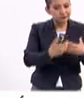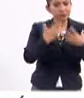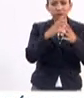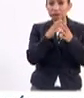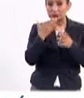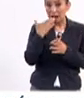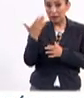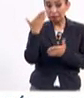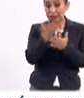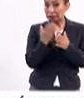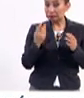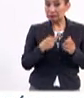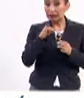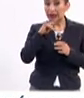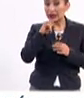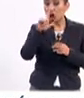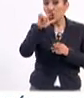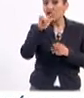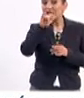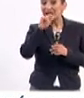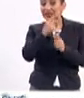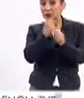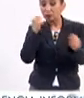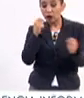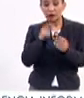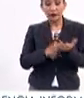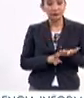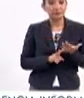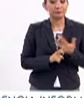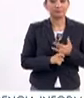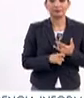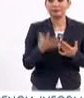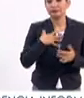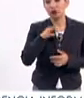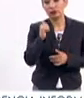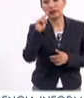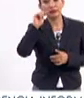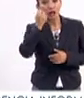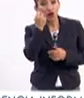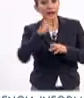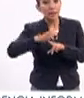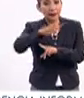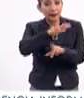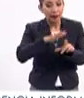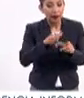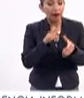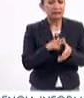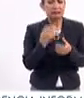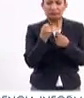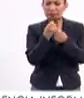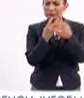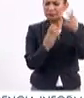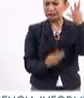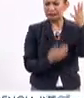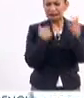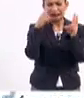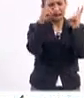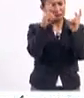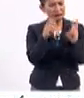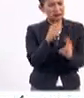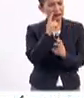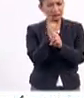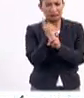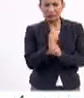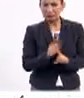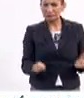Una muy solicitada es ingeniería en logística y transporte. Tenemos tecnología ambiental. Es una oferta educativa muy